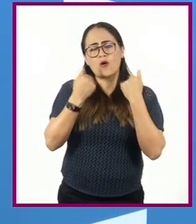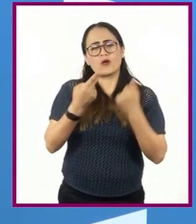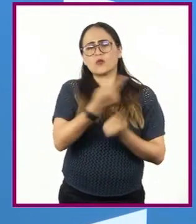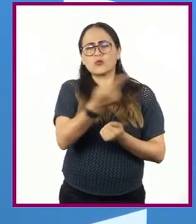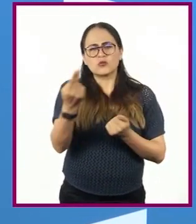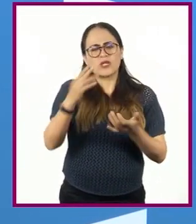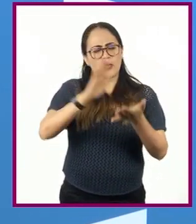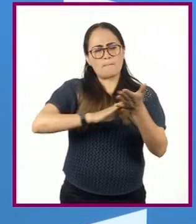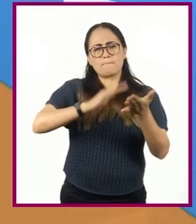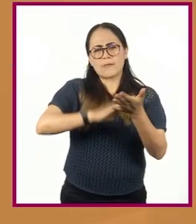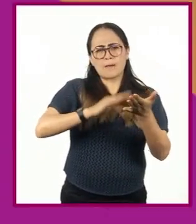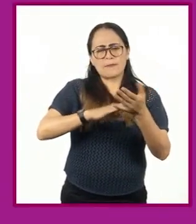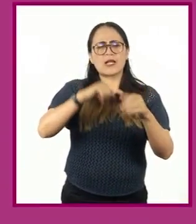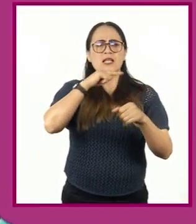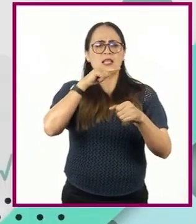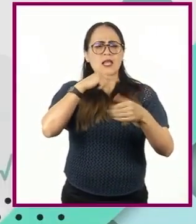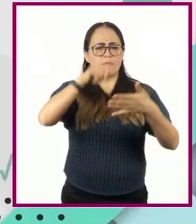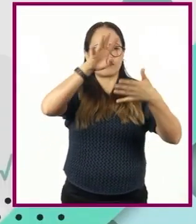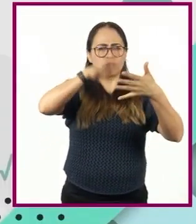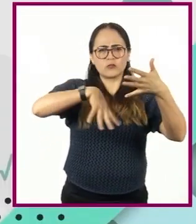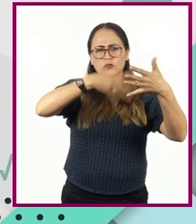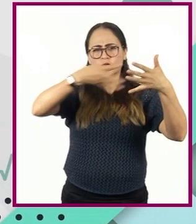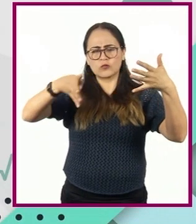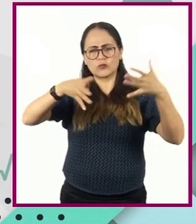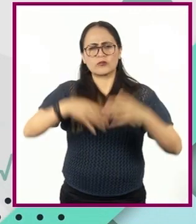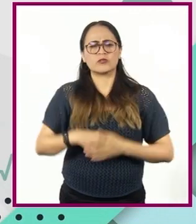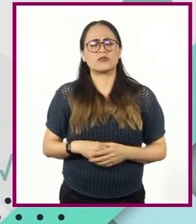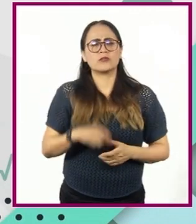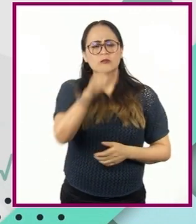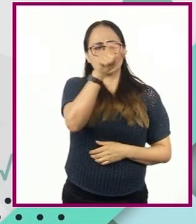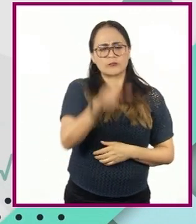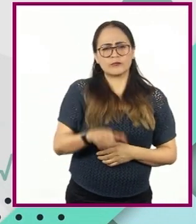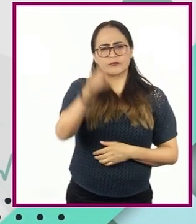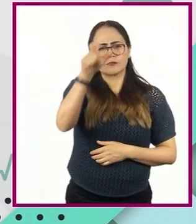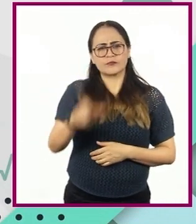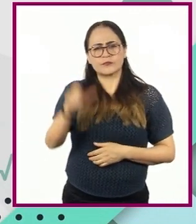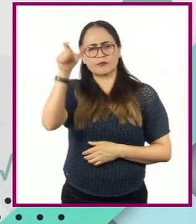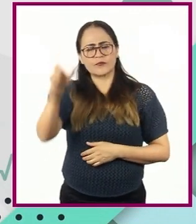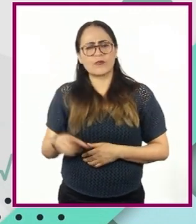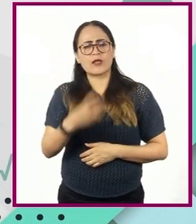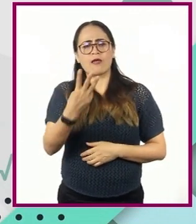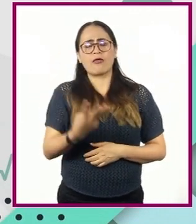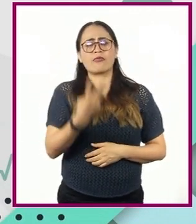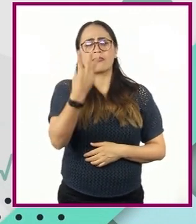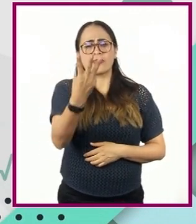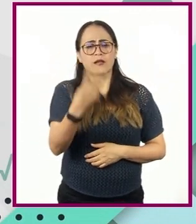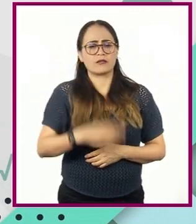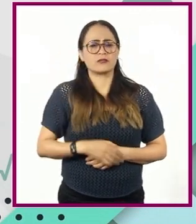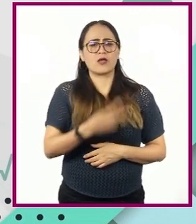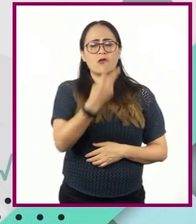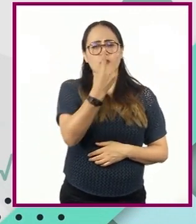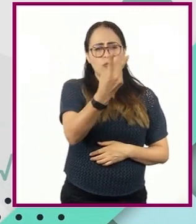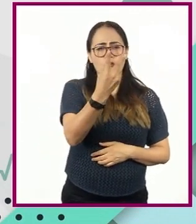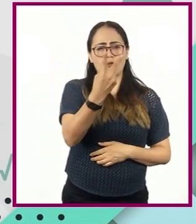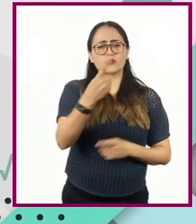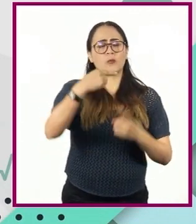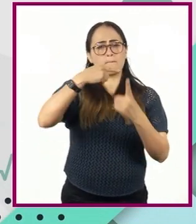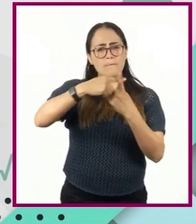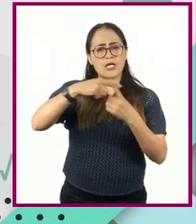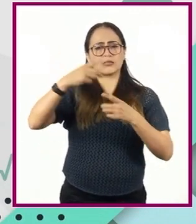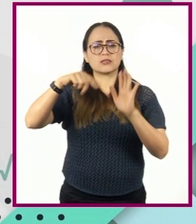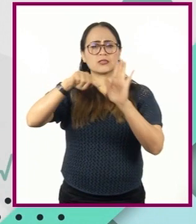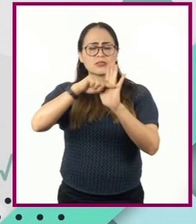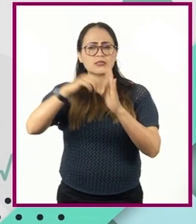con papel y lápiz. Emplearemos 3 columnas para resolver la expresión. 2 más 15